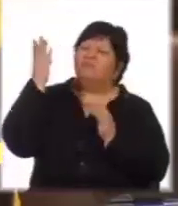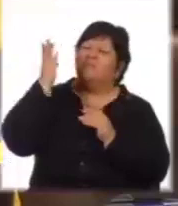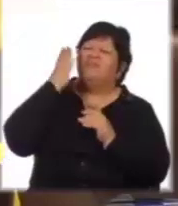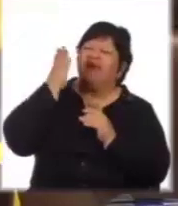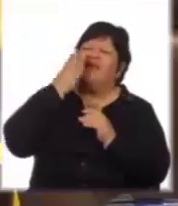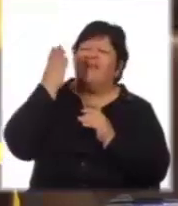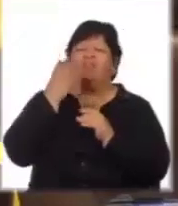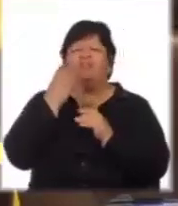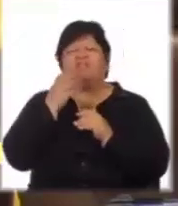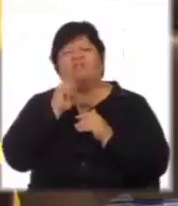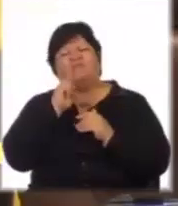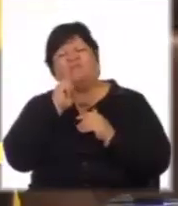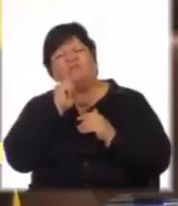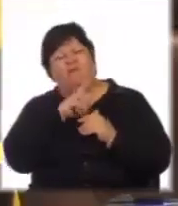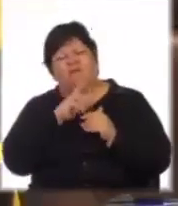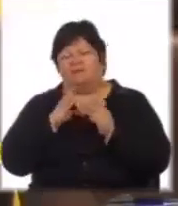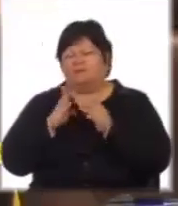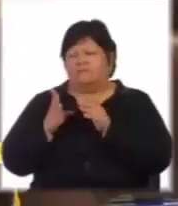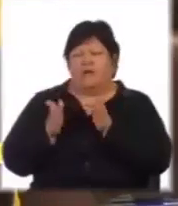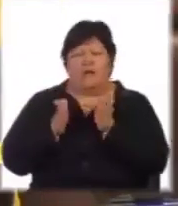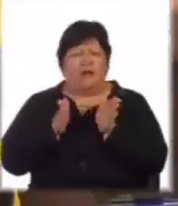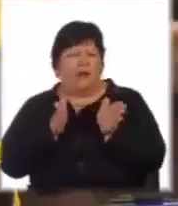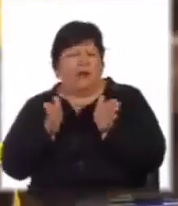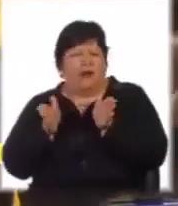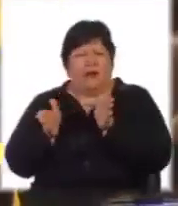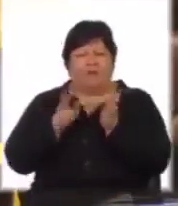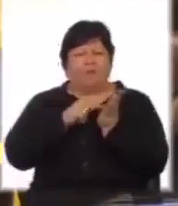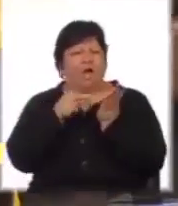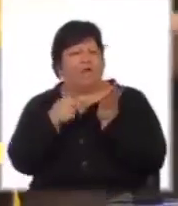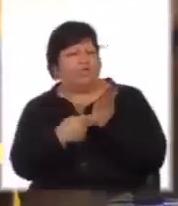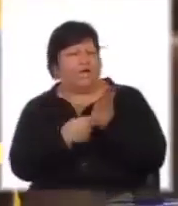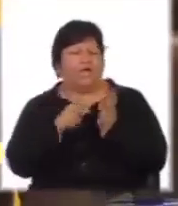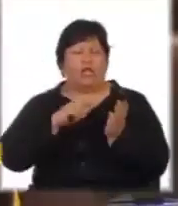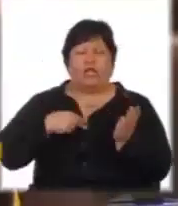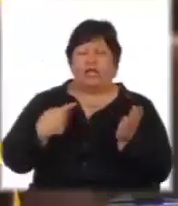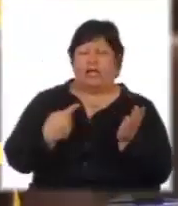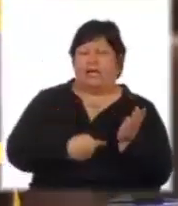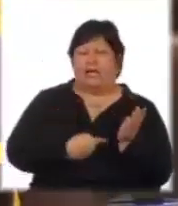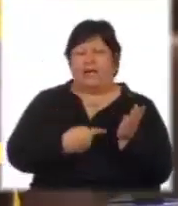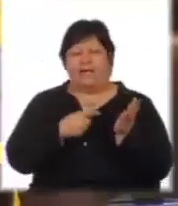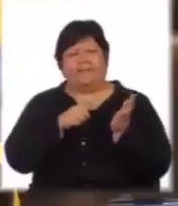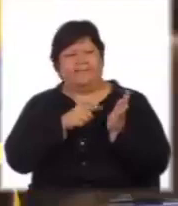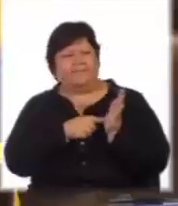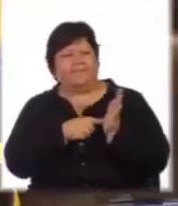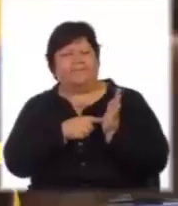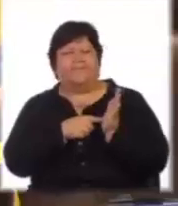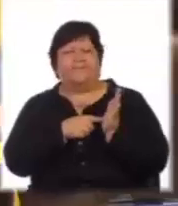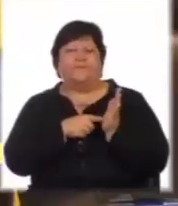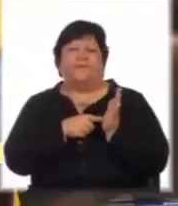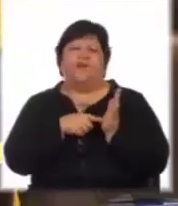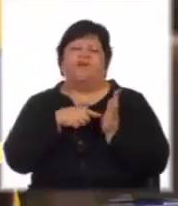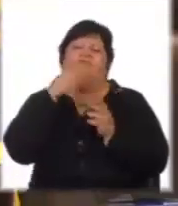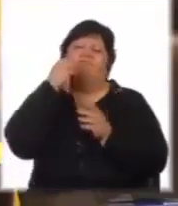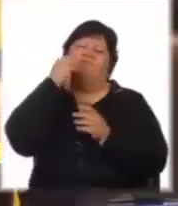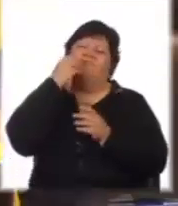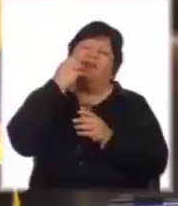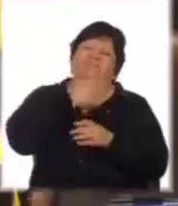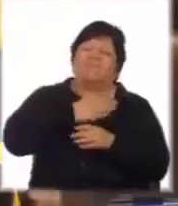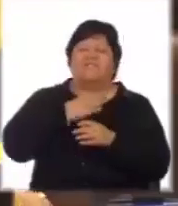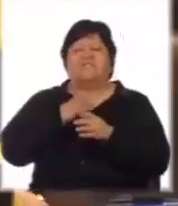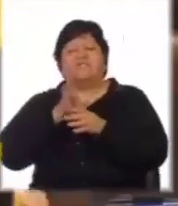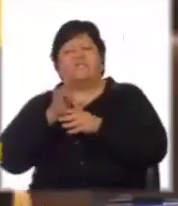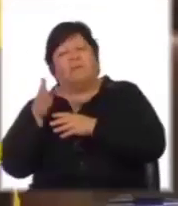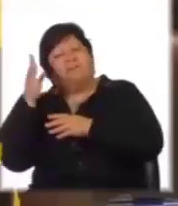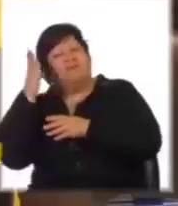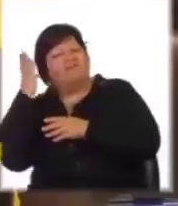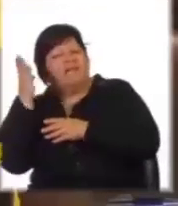esa falsa dicotomía entre el proyecto de ley trans, los beneficios y los privilegios que le